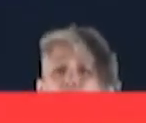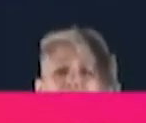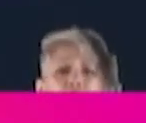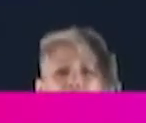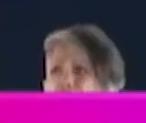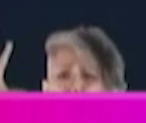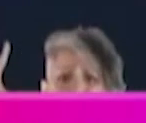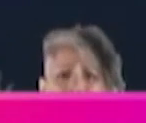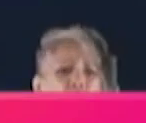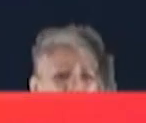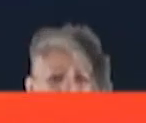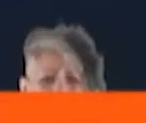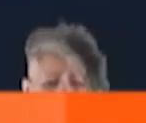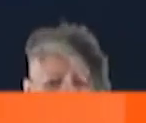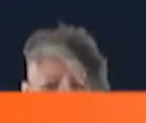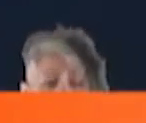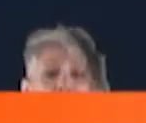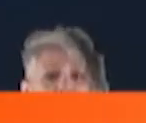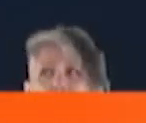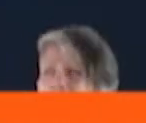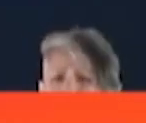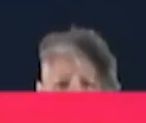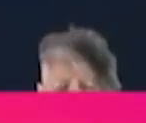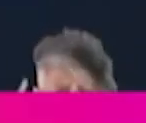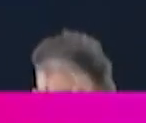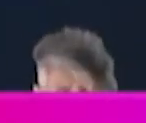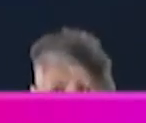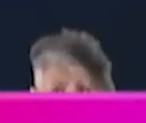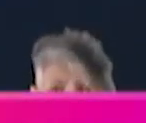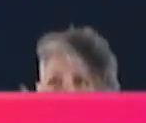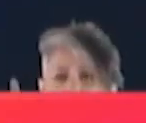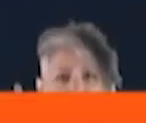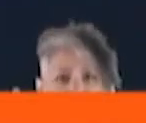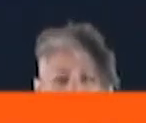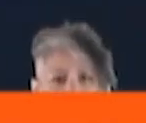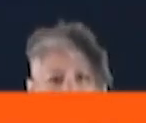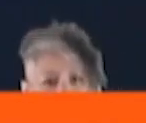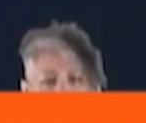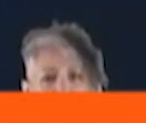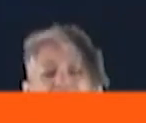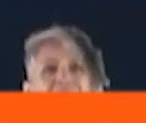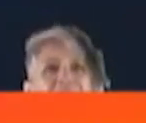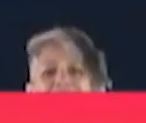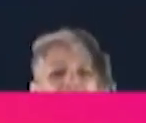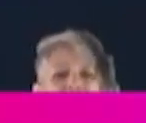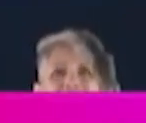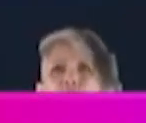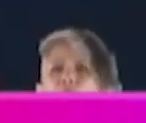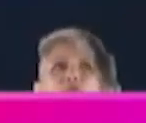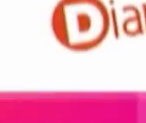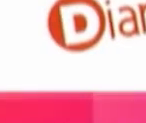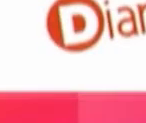entonces visite el diario más leído del Norte grande argentino exactamente diario veintidós punto